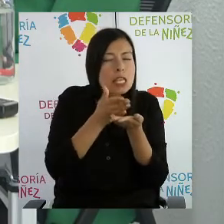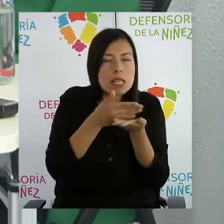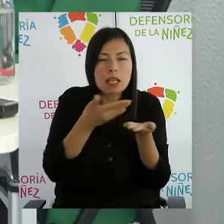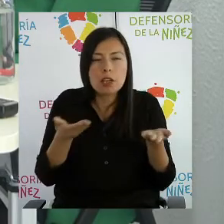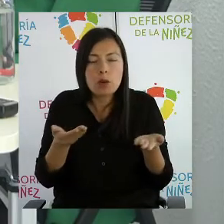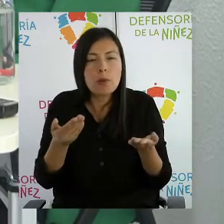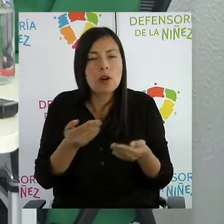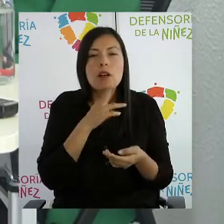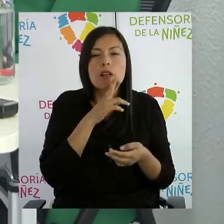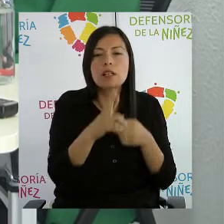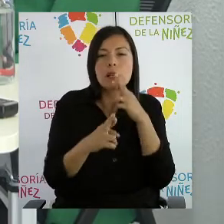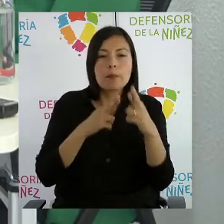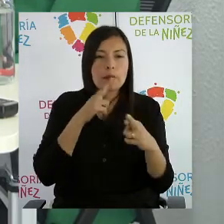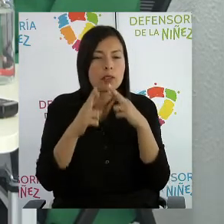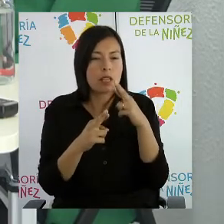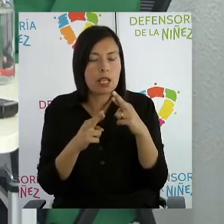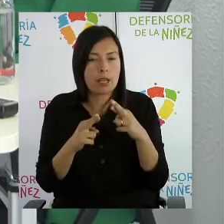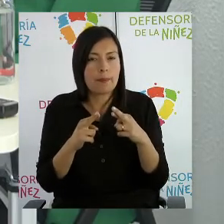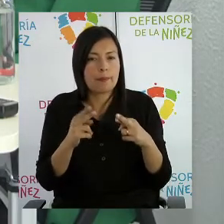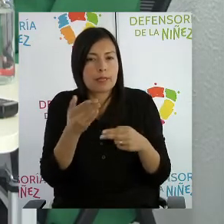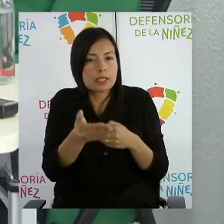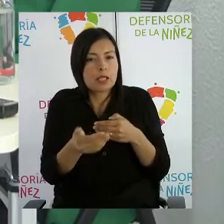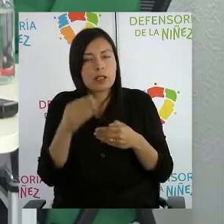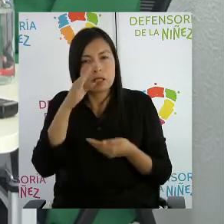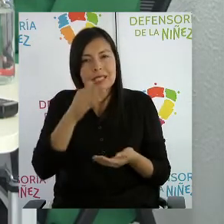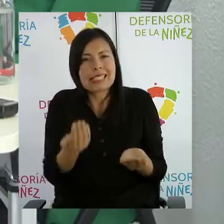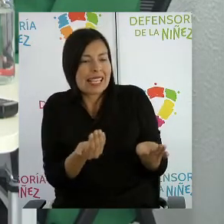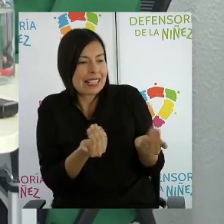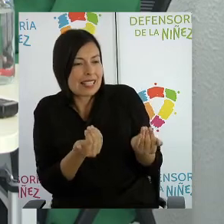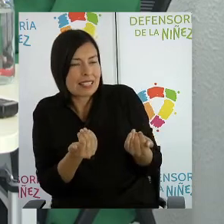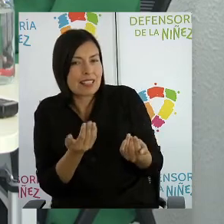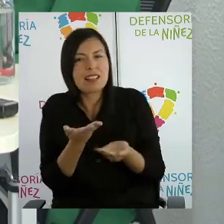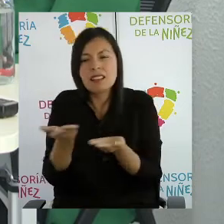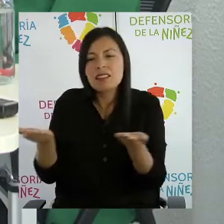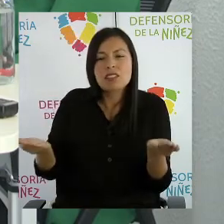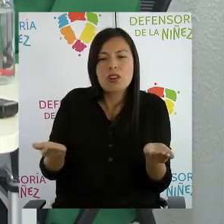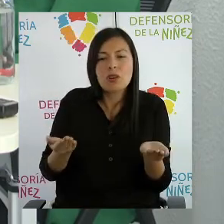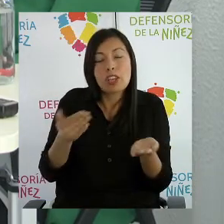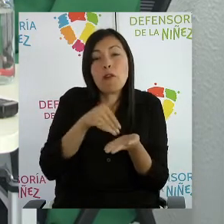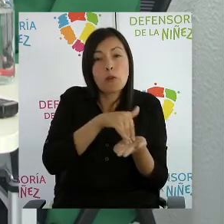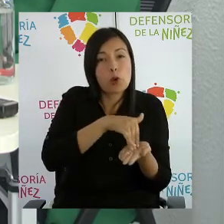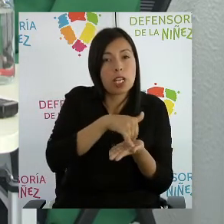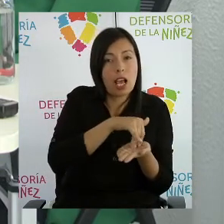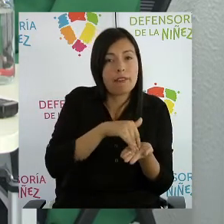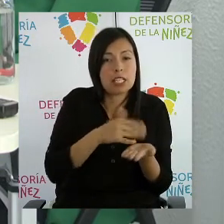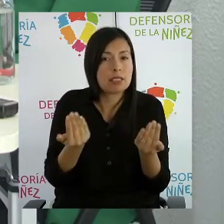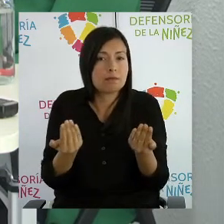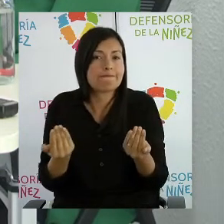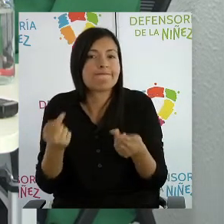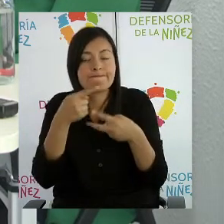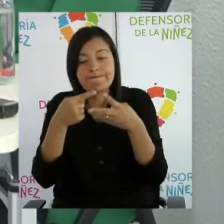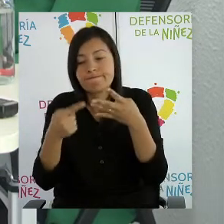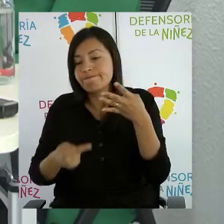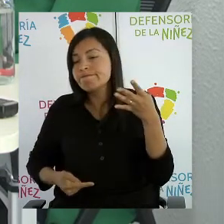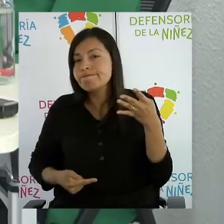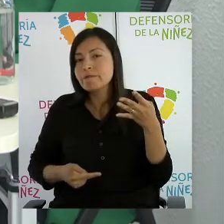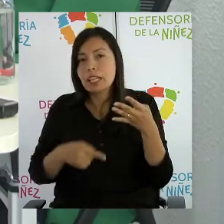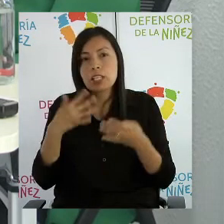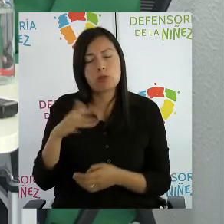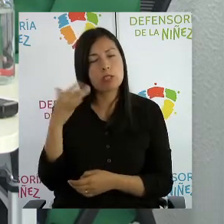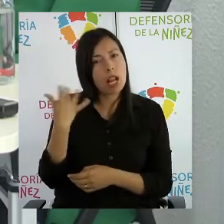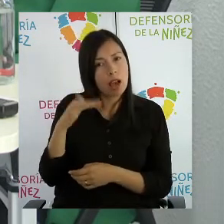tal de responder de manera eficiente a aquellas necesidades que este grupo especialmente vulnerable de la población tiene. Y esto es particularmente grave